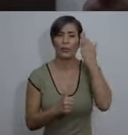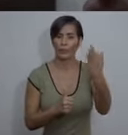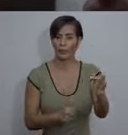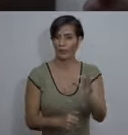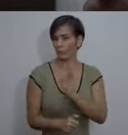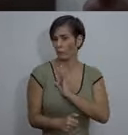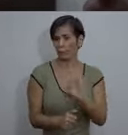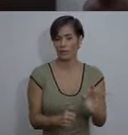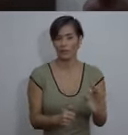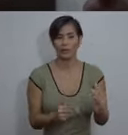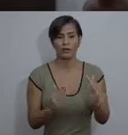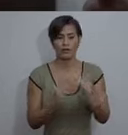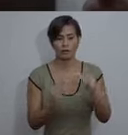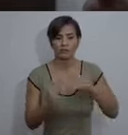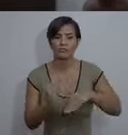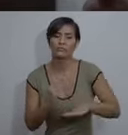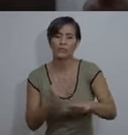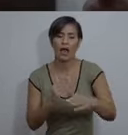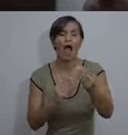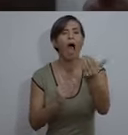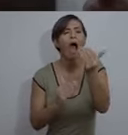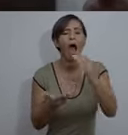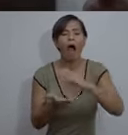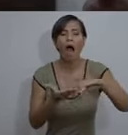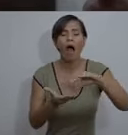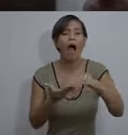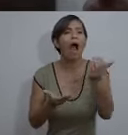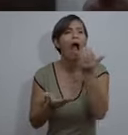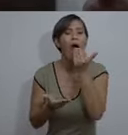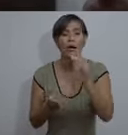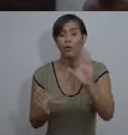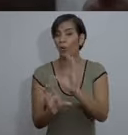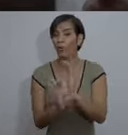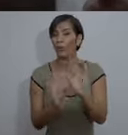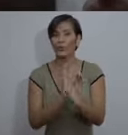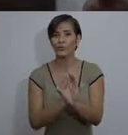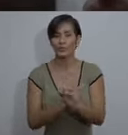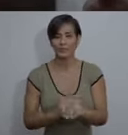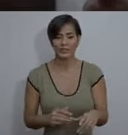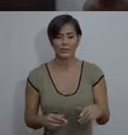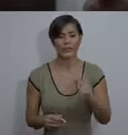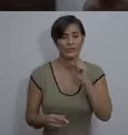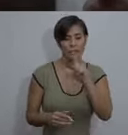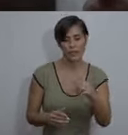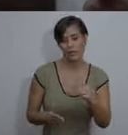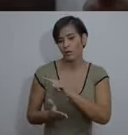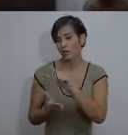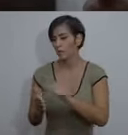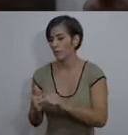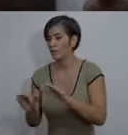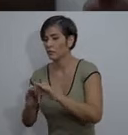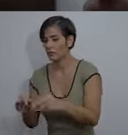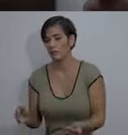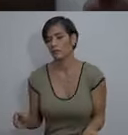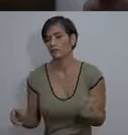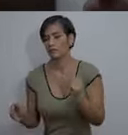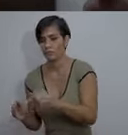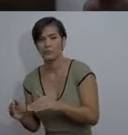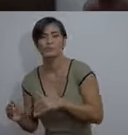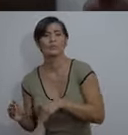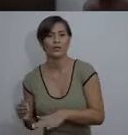tiempo posible y solo salir de casa para adquirir alimentos o productos indispensables y para asistir a los centros de trabajo